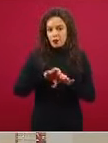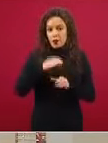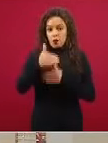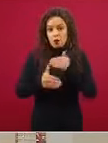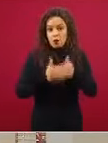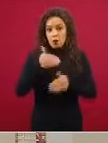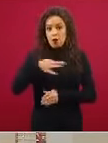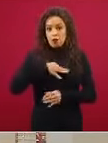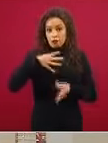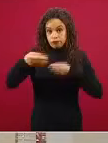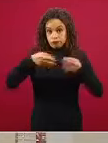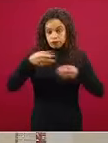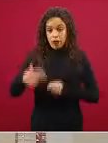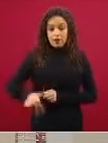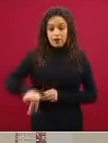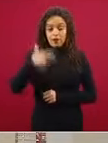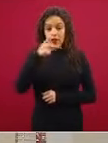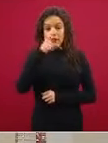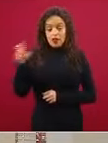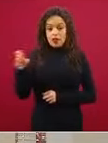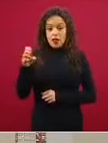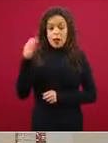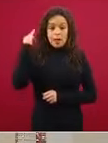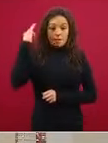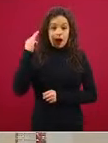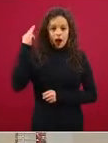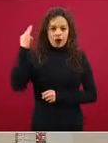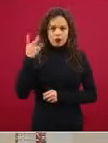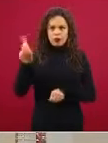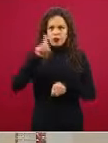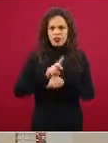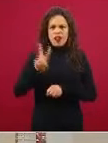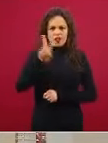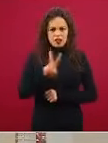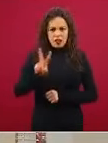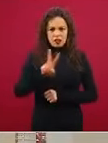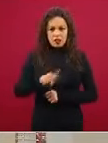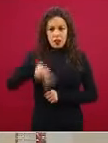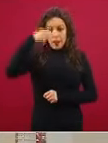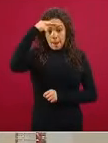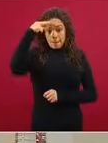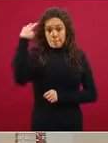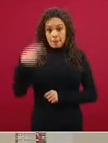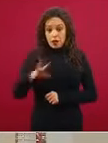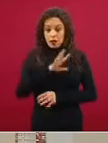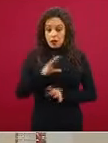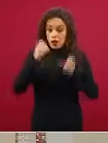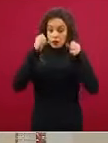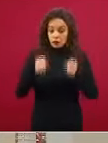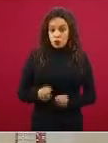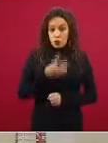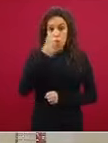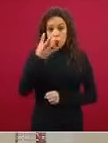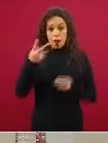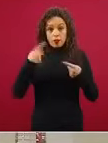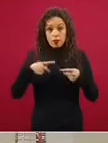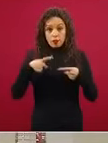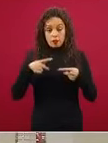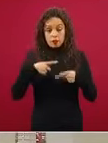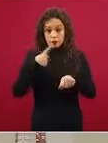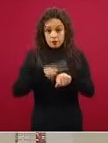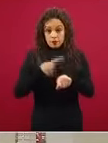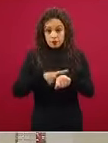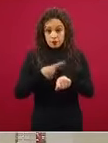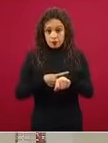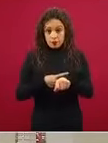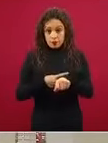marzo, que fue un viernes, identificamos que México había pasado de tener 4 casos registrados por día,